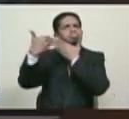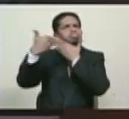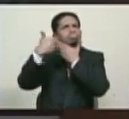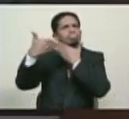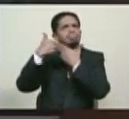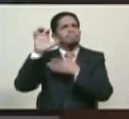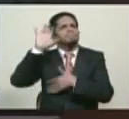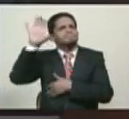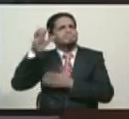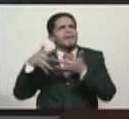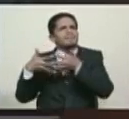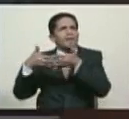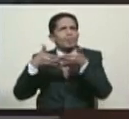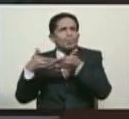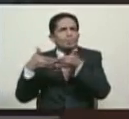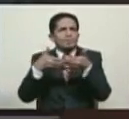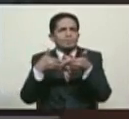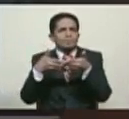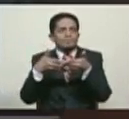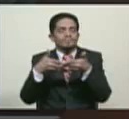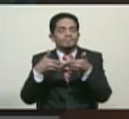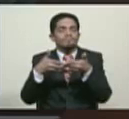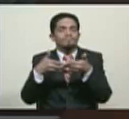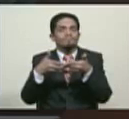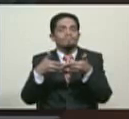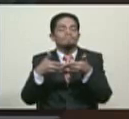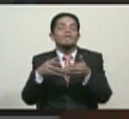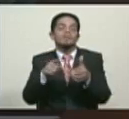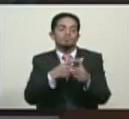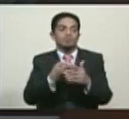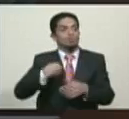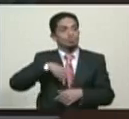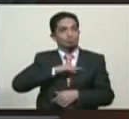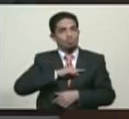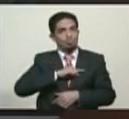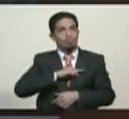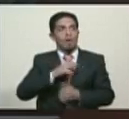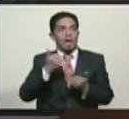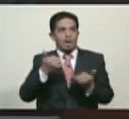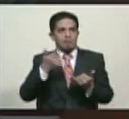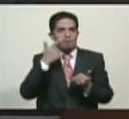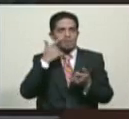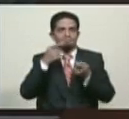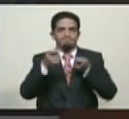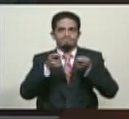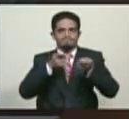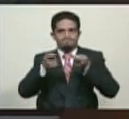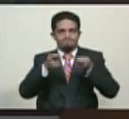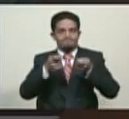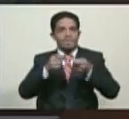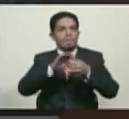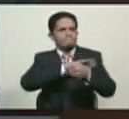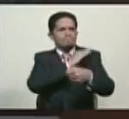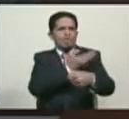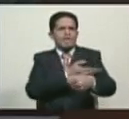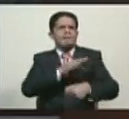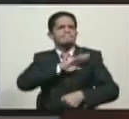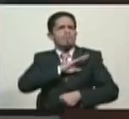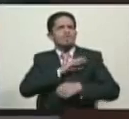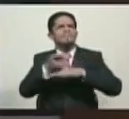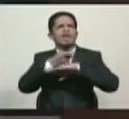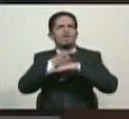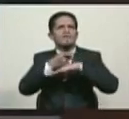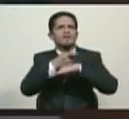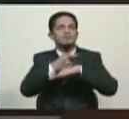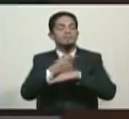imperio norteamericano. Por eso, quienes tenemos el deber de dirigir los fundamentales poderes del Estado, no podemos ser